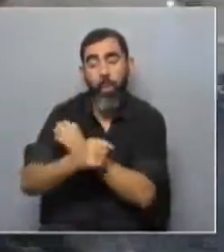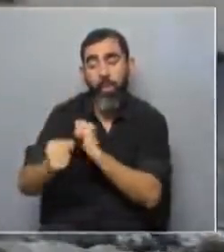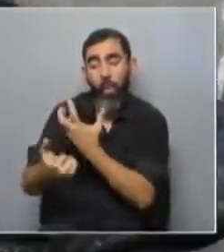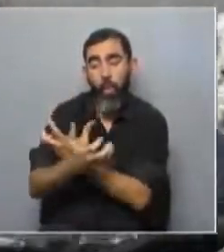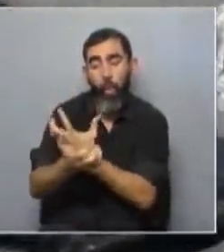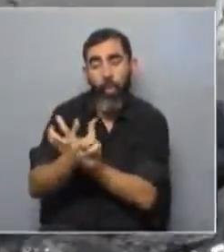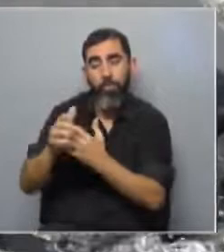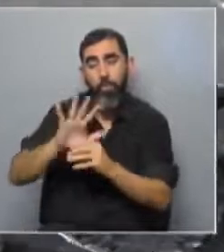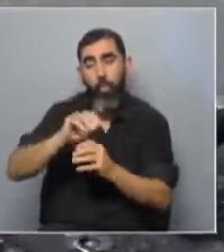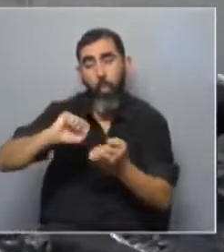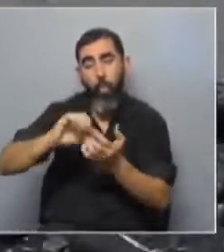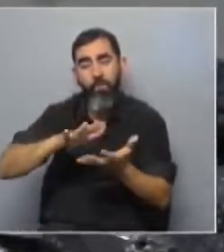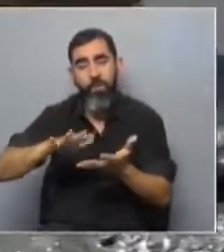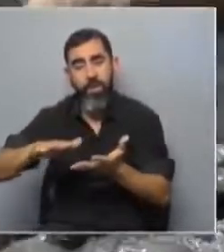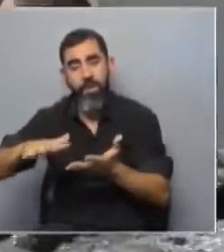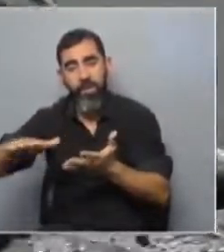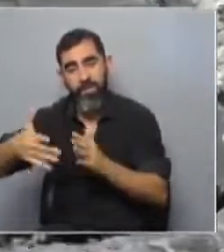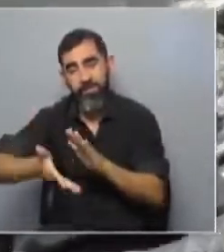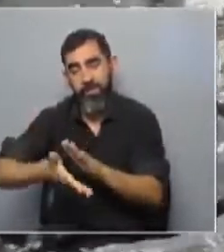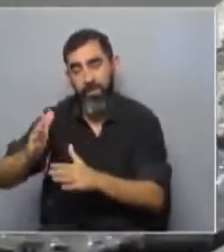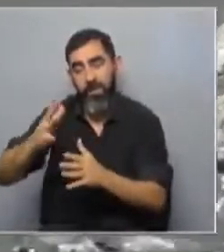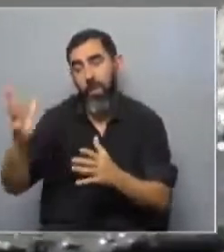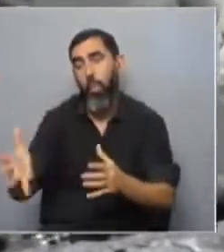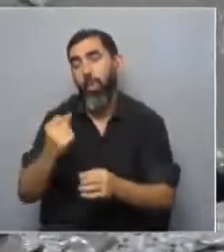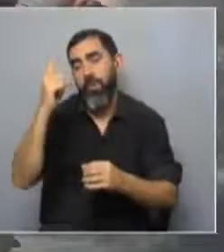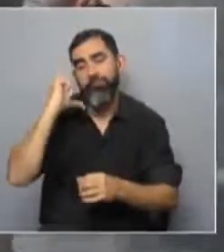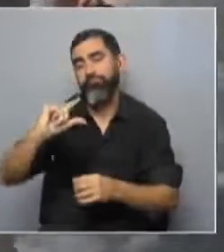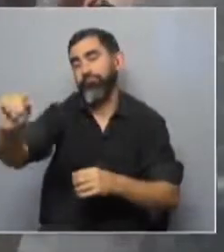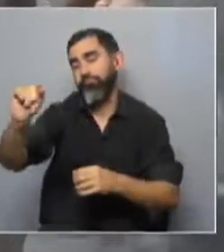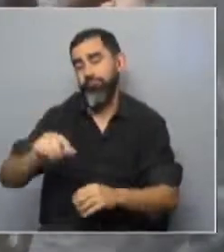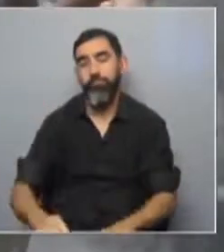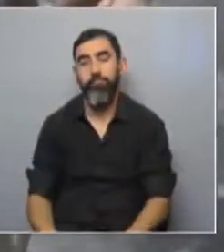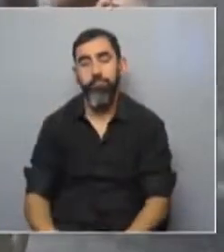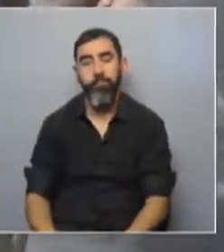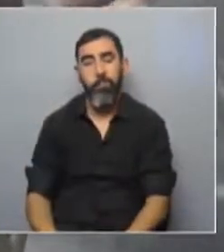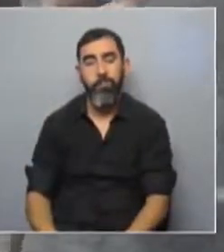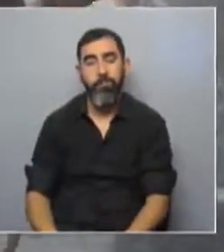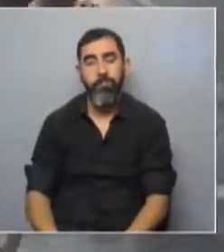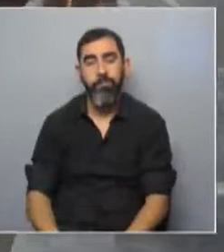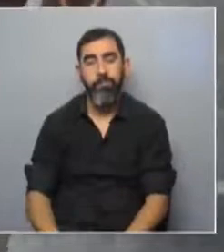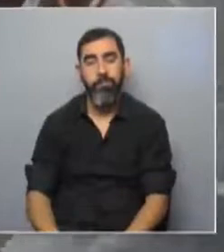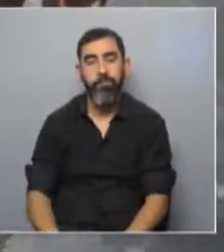fueron erosionando, fueron moviendo y aparecen a unos cuantos metros.